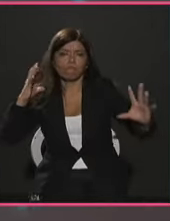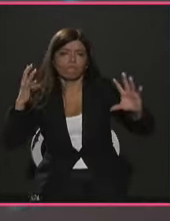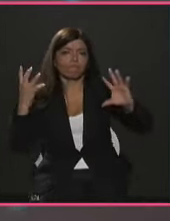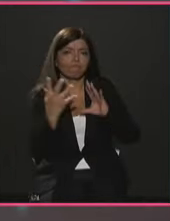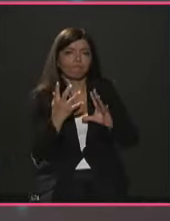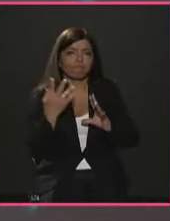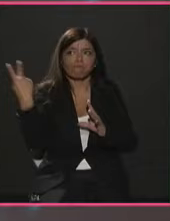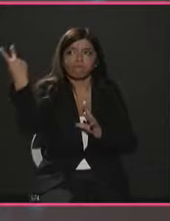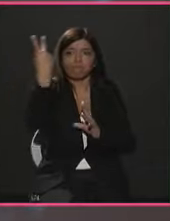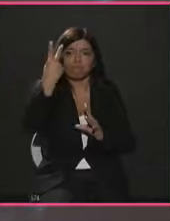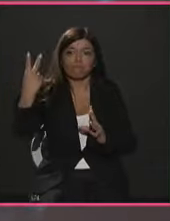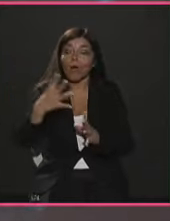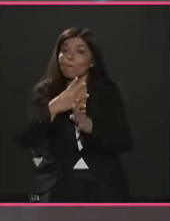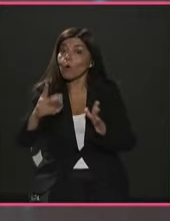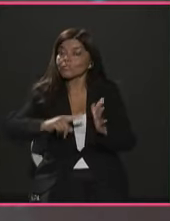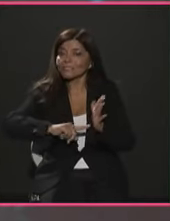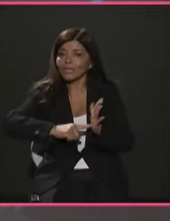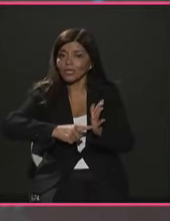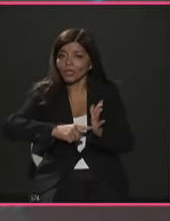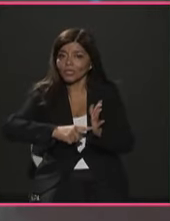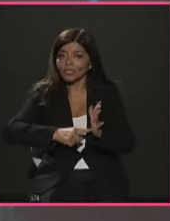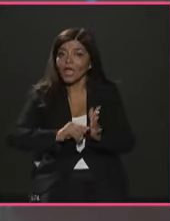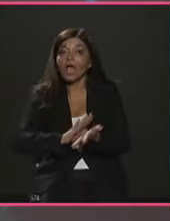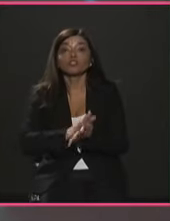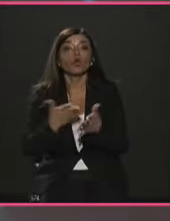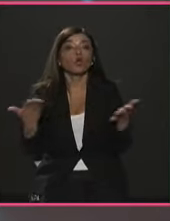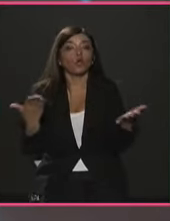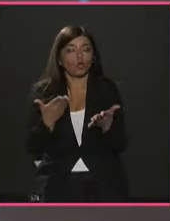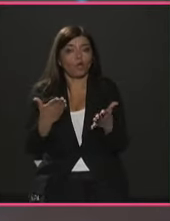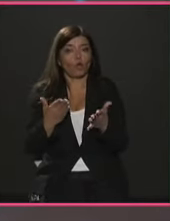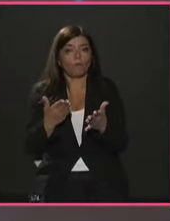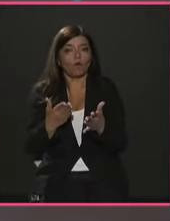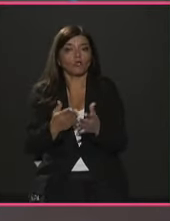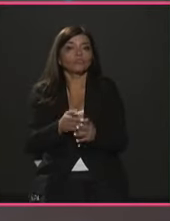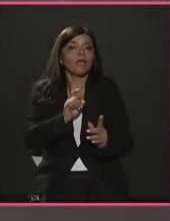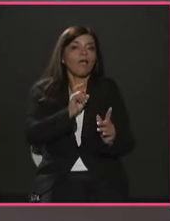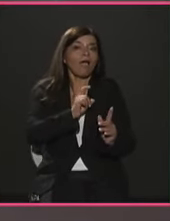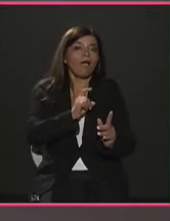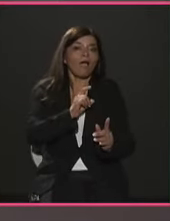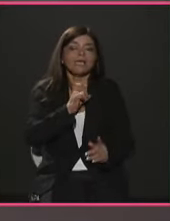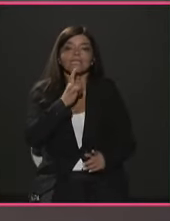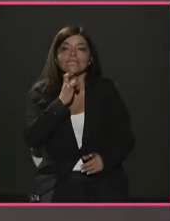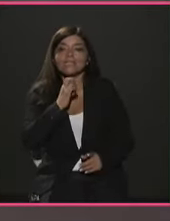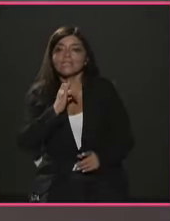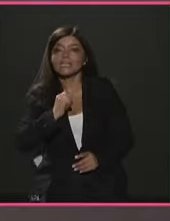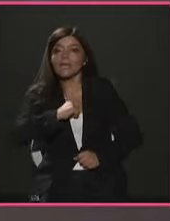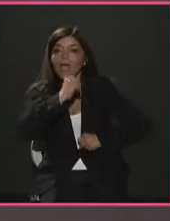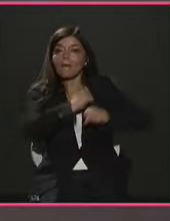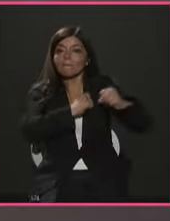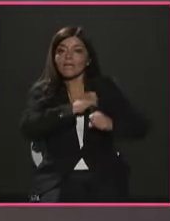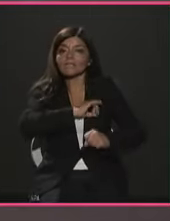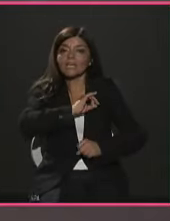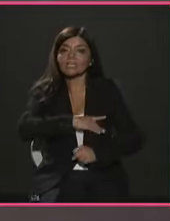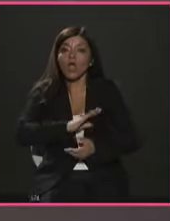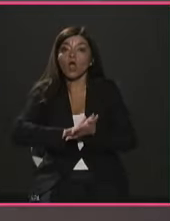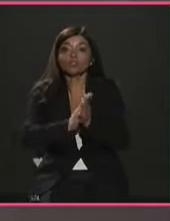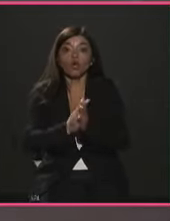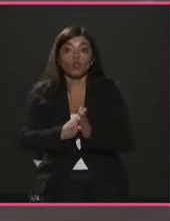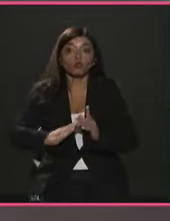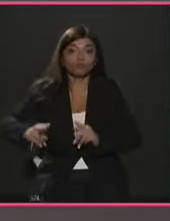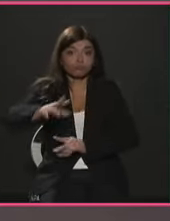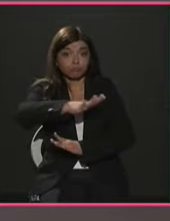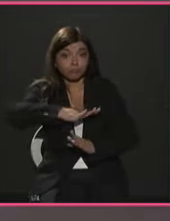holografía mucha mucha tecnología y todo eso está detrás critic una tremenda agencia chilena también insisto todo esto